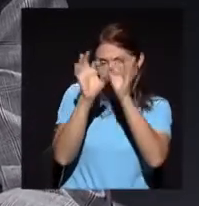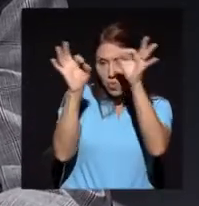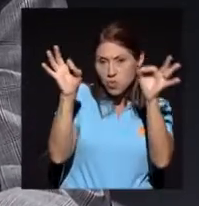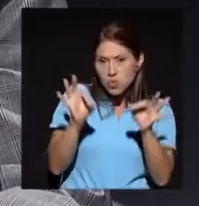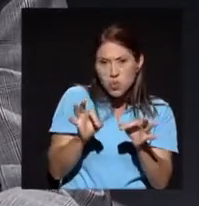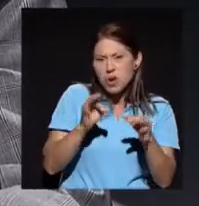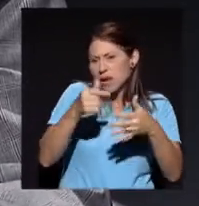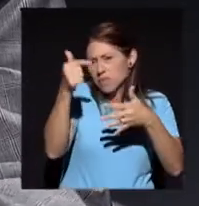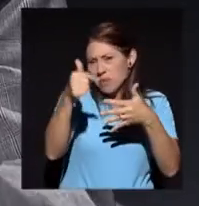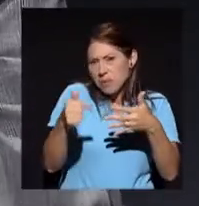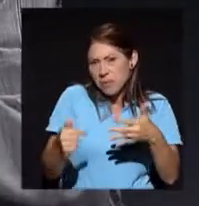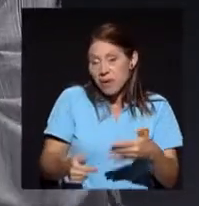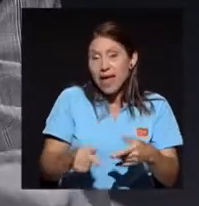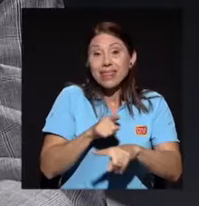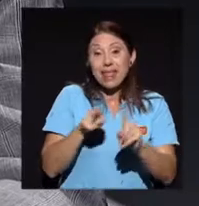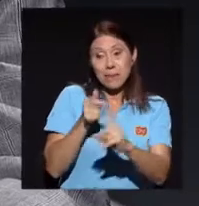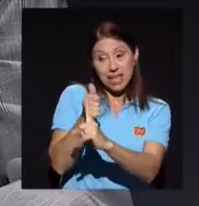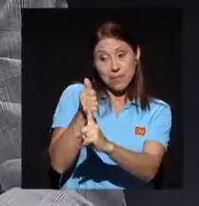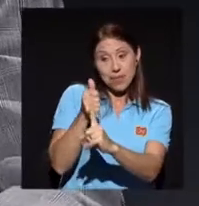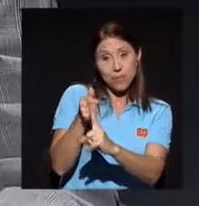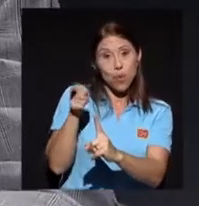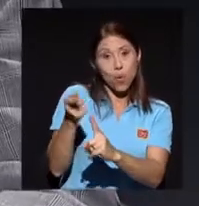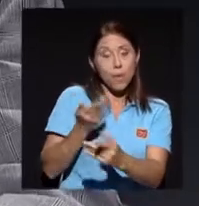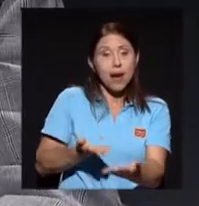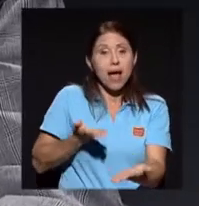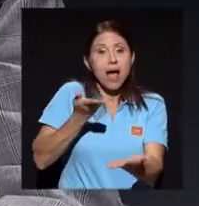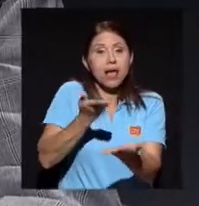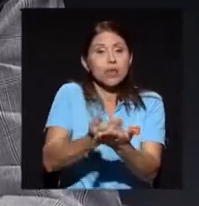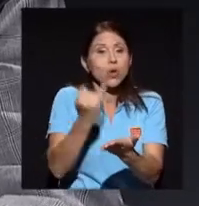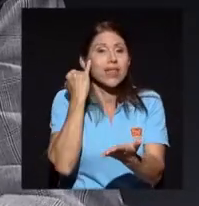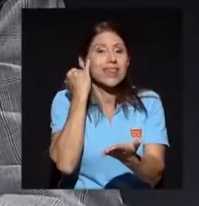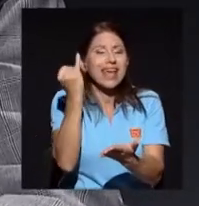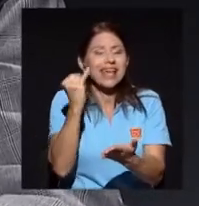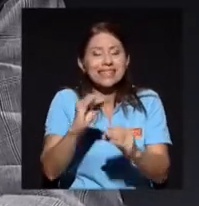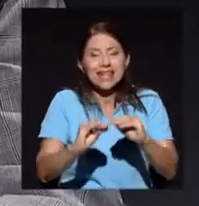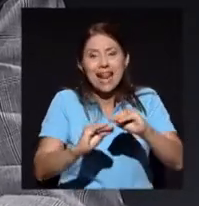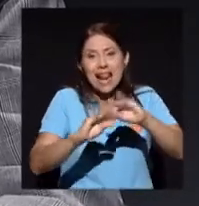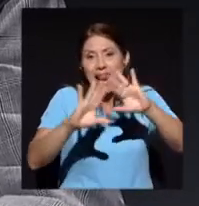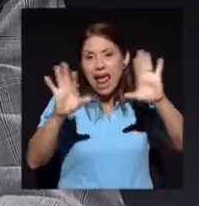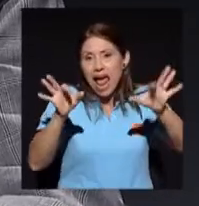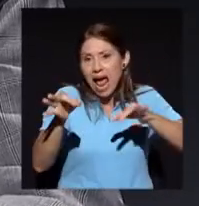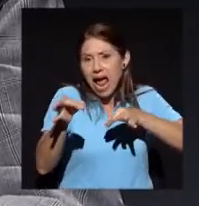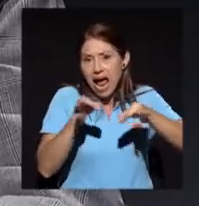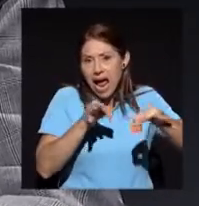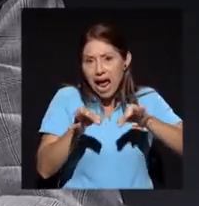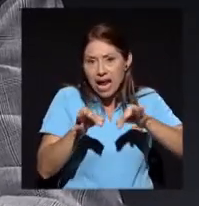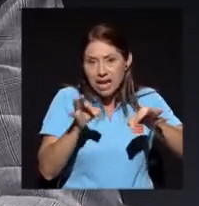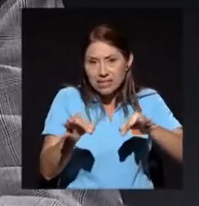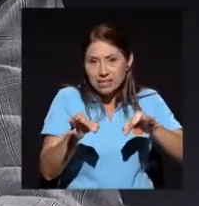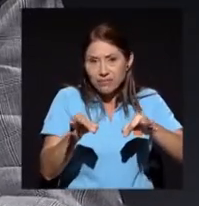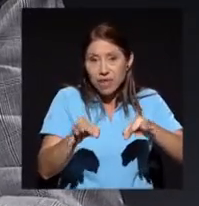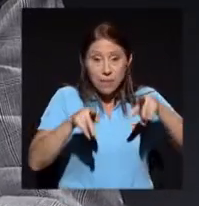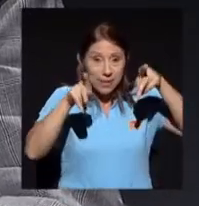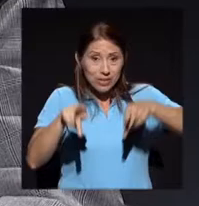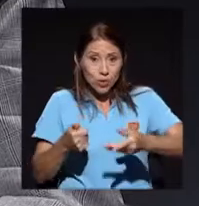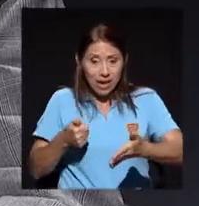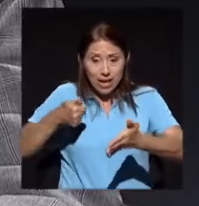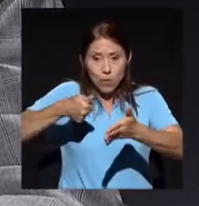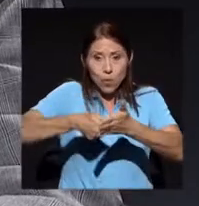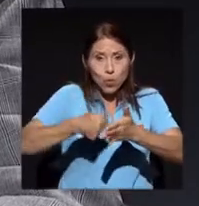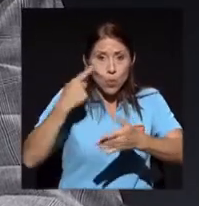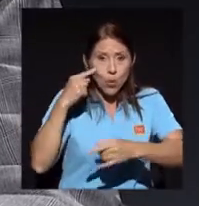claridad o sea el que votó por él sabía perfectamente a quién y para qué estaba eligiendo